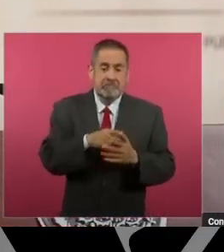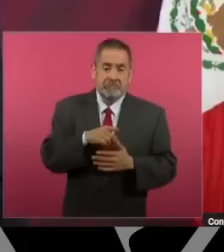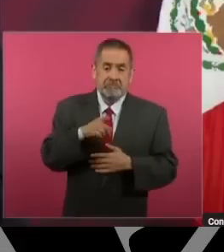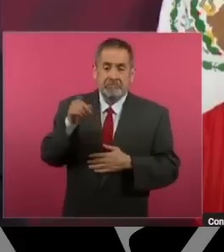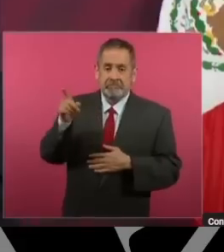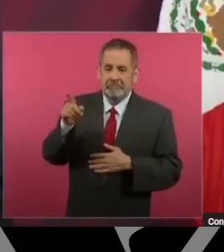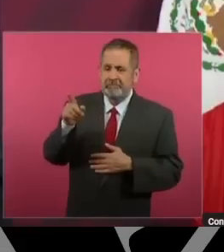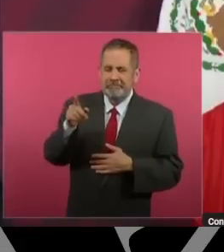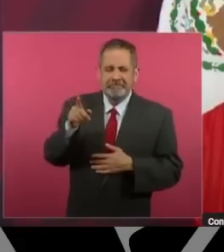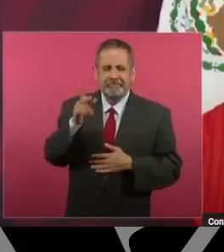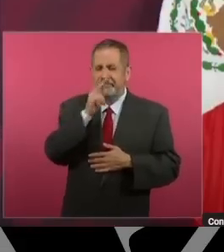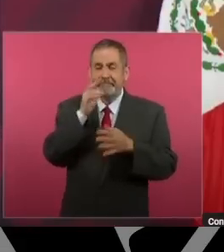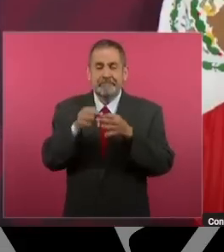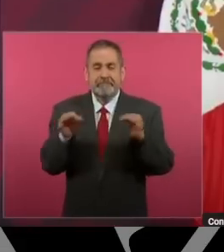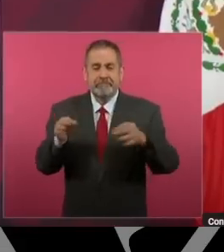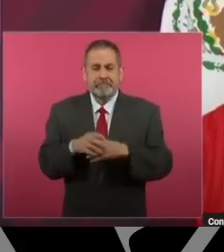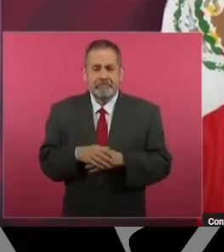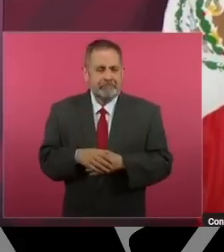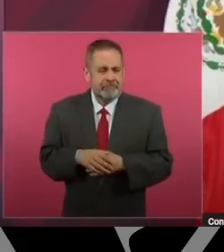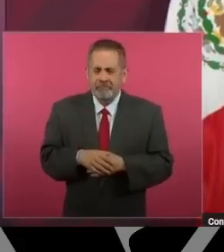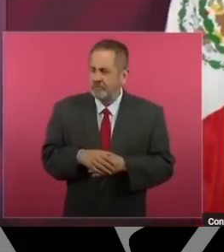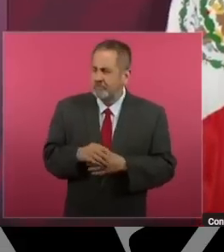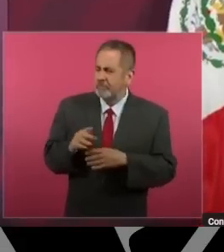no les es pescado